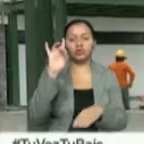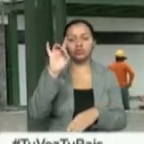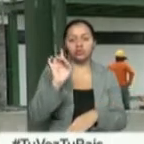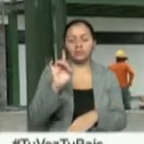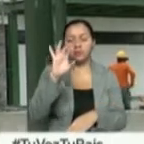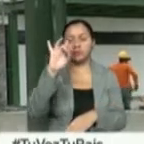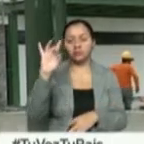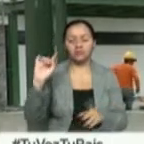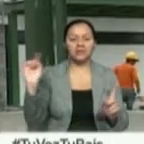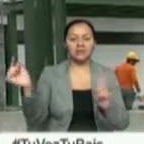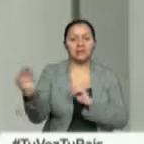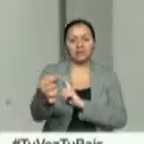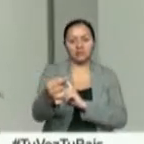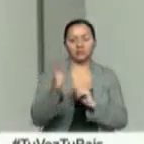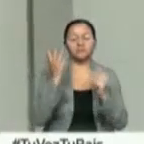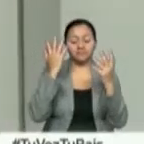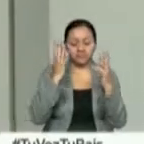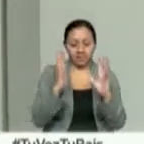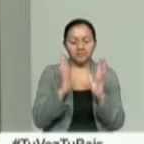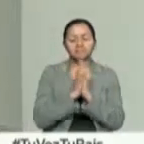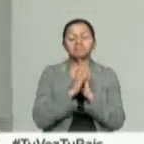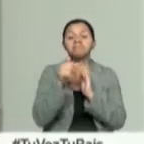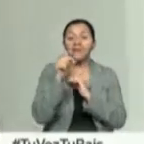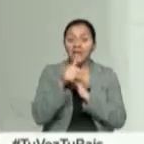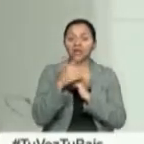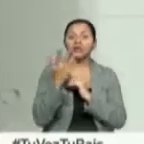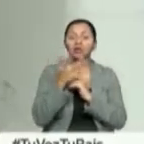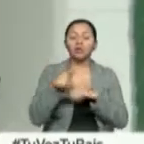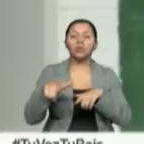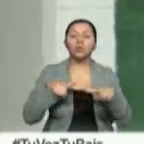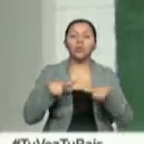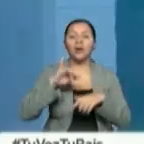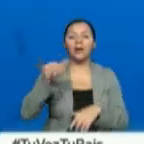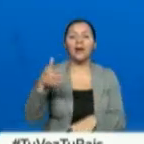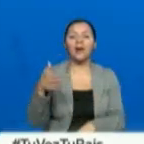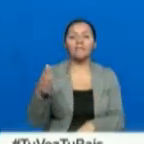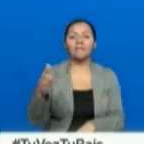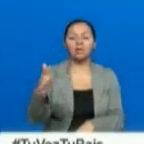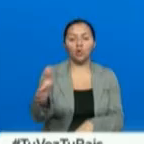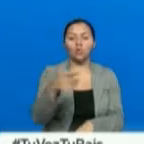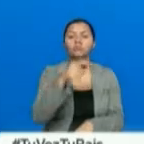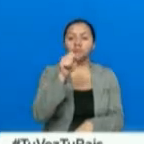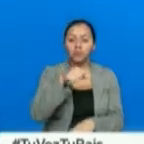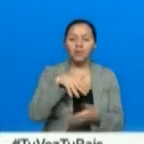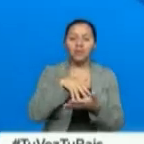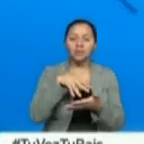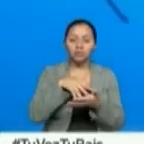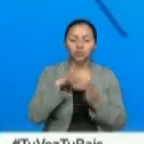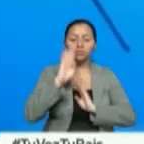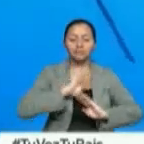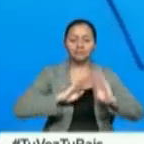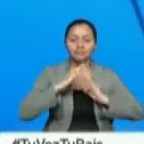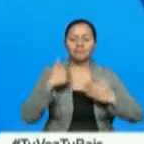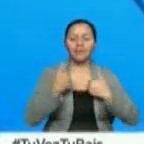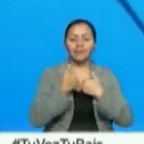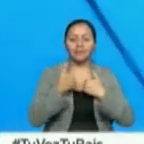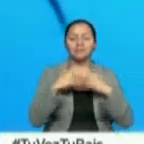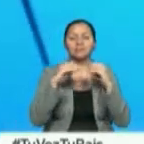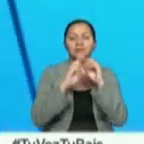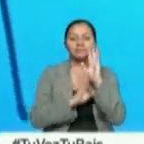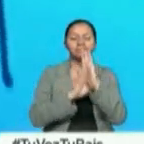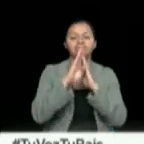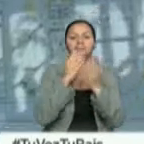estudiantes indirectos este centro que está ubicado en jaramijó permitirá el estudio de la flora y fauna marina y el desarrollo